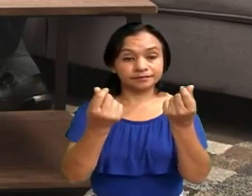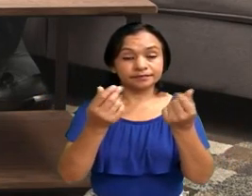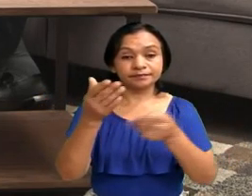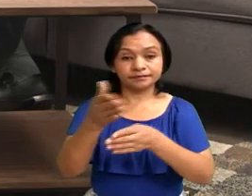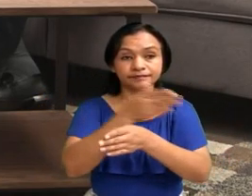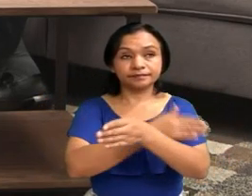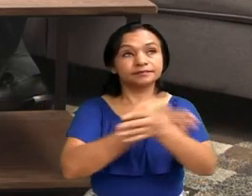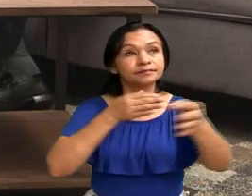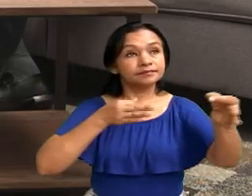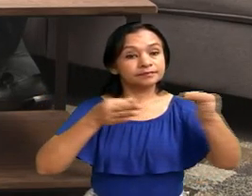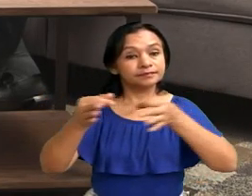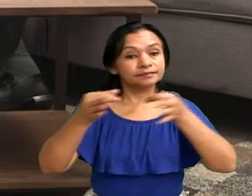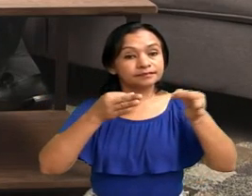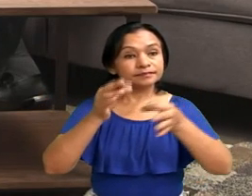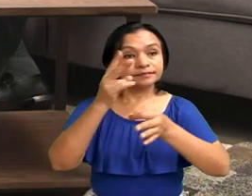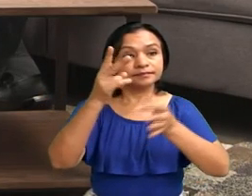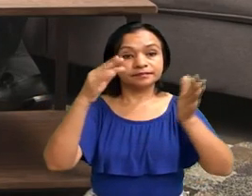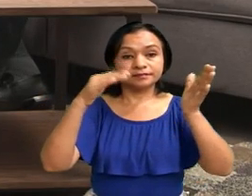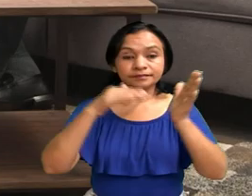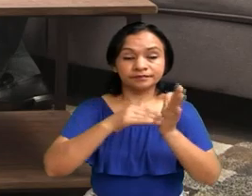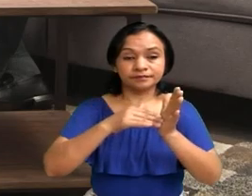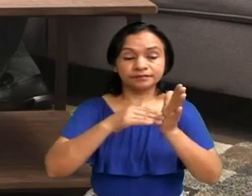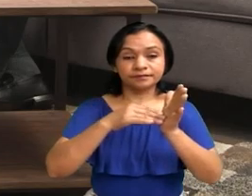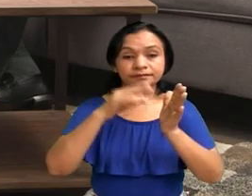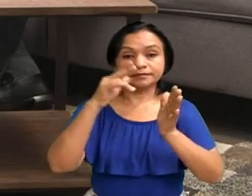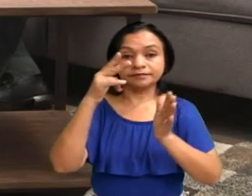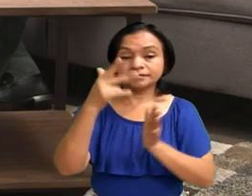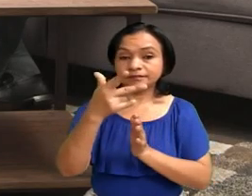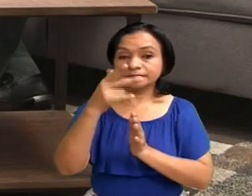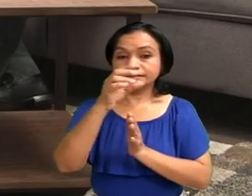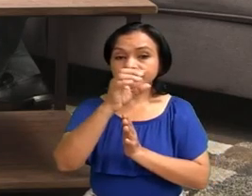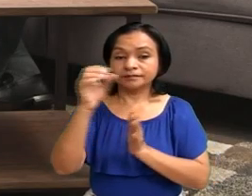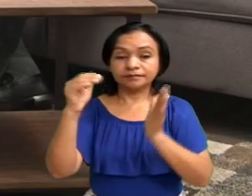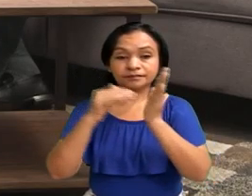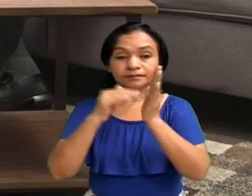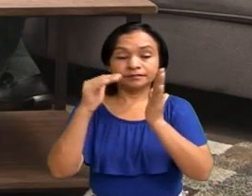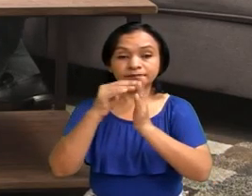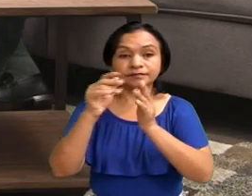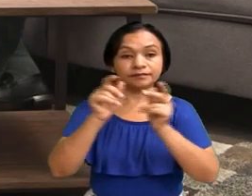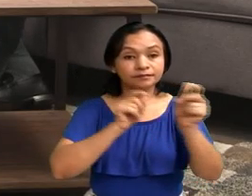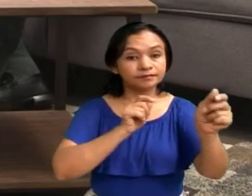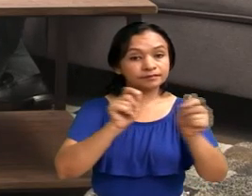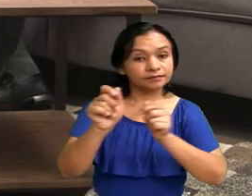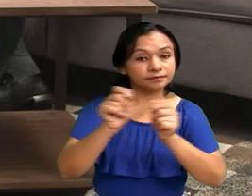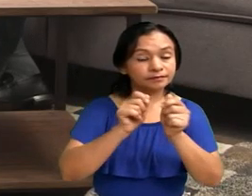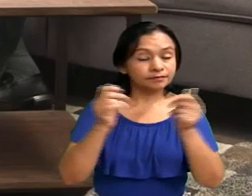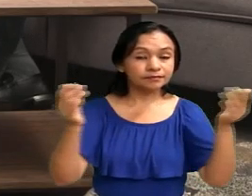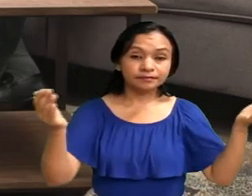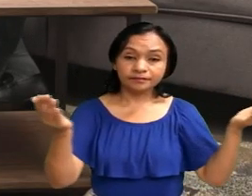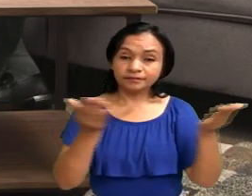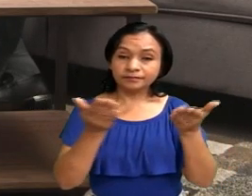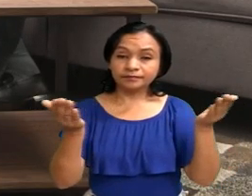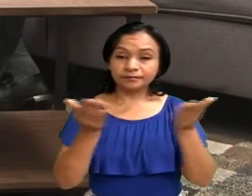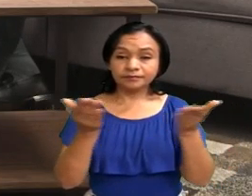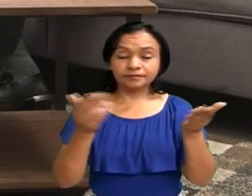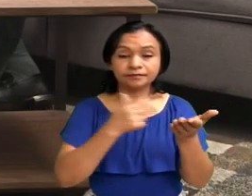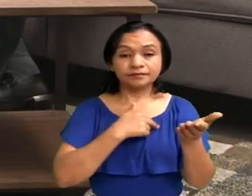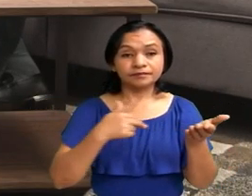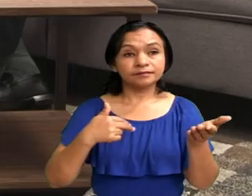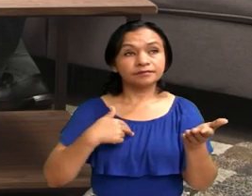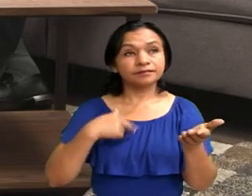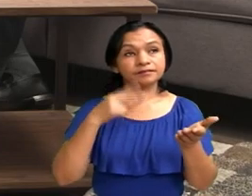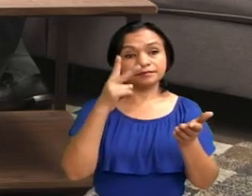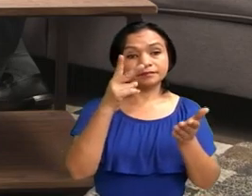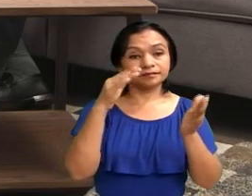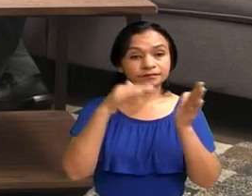mencionaba, que son los 2.800 millones de dólares. Entonces, la pregunta que me hacía, ¿cómo estamos para